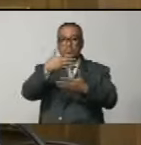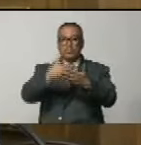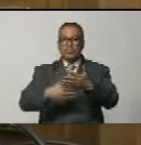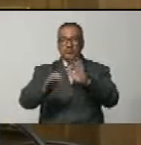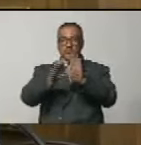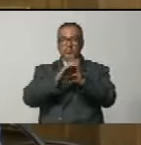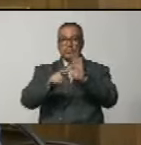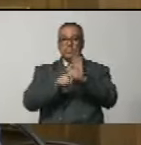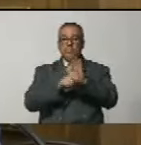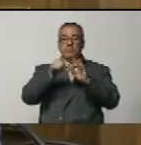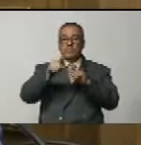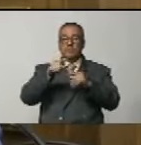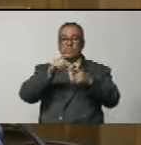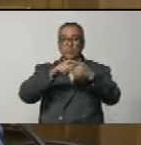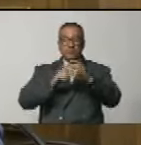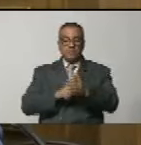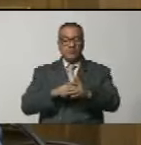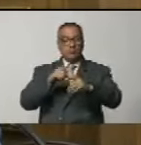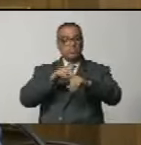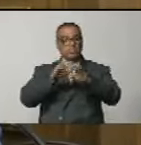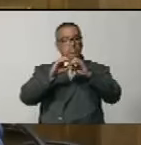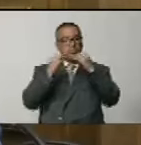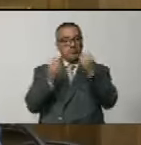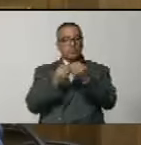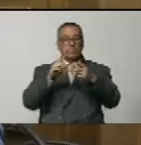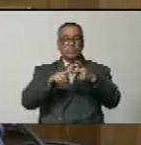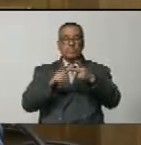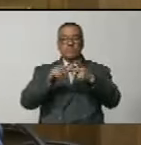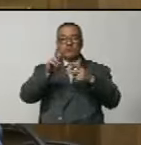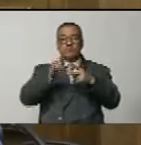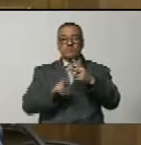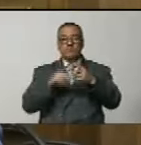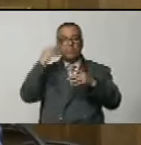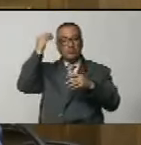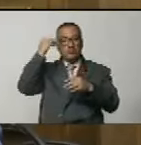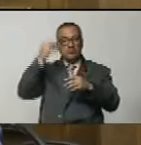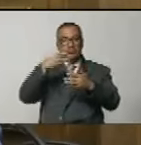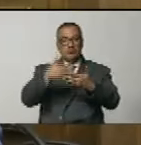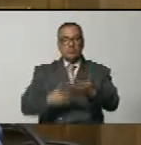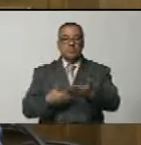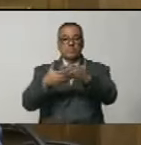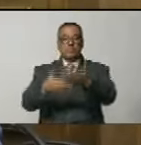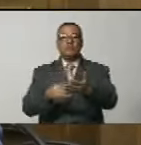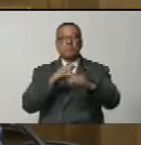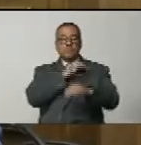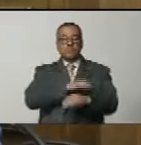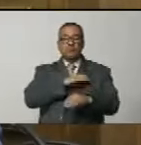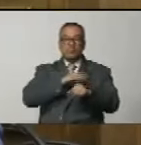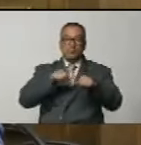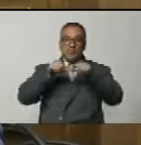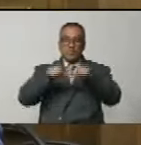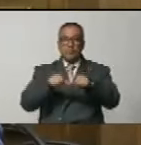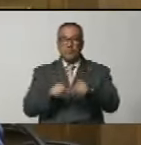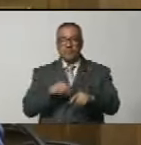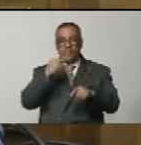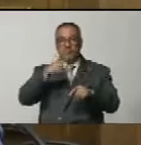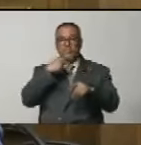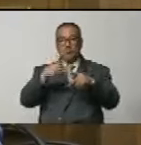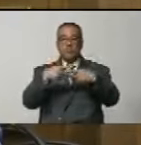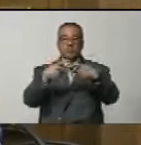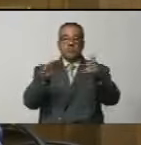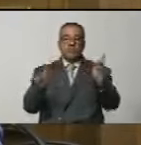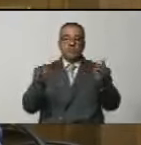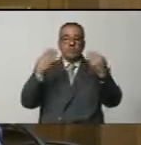constitucionalidad de su carácter orgánico. Segundo, considerar el informe presentado por la Comisión Permanente de Política